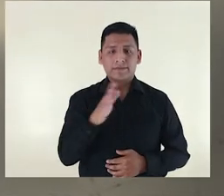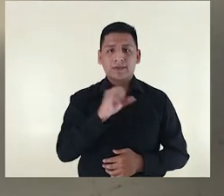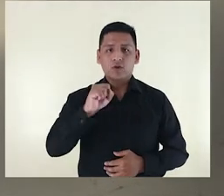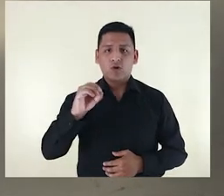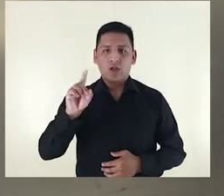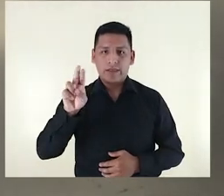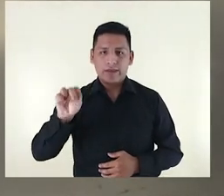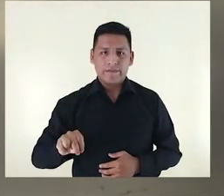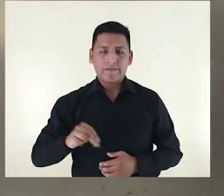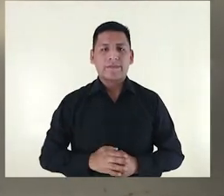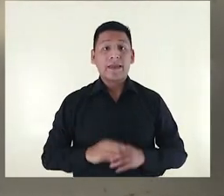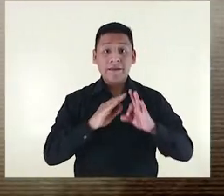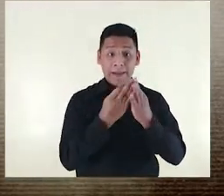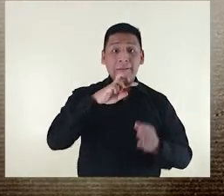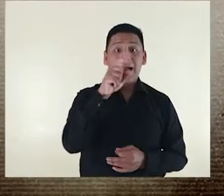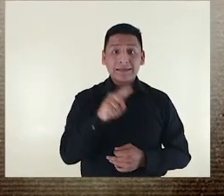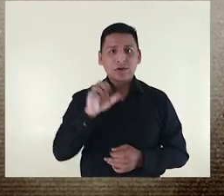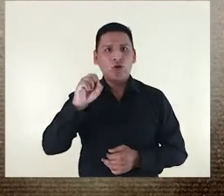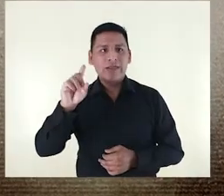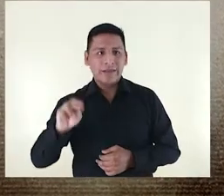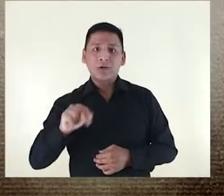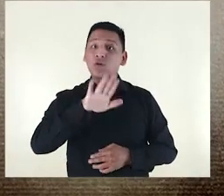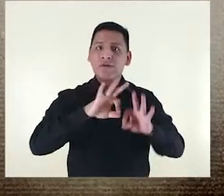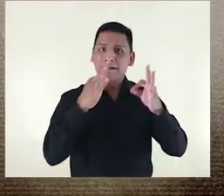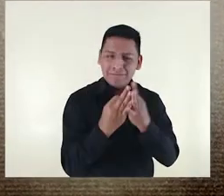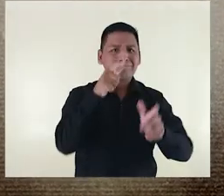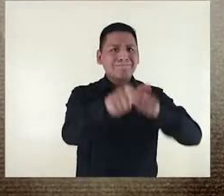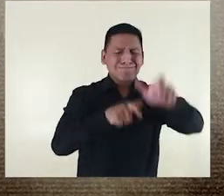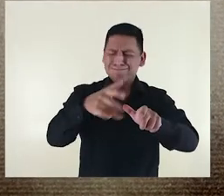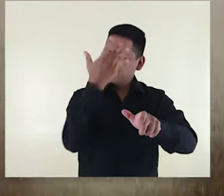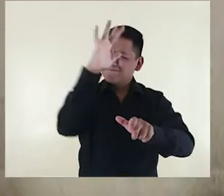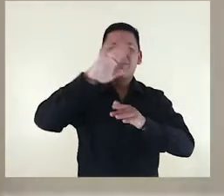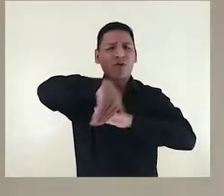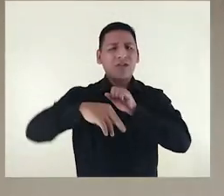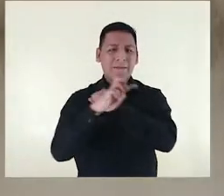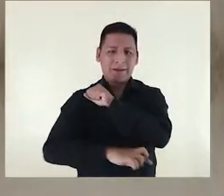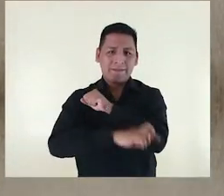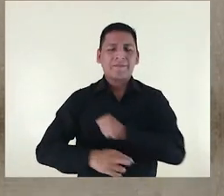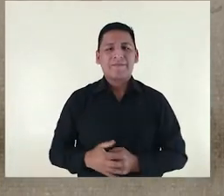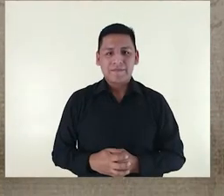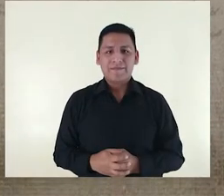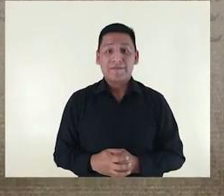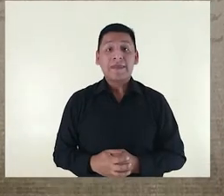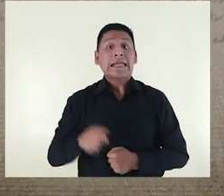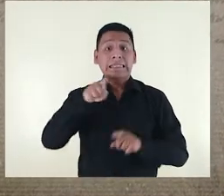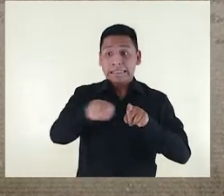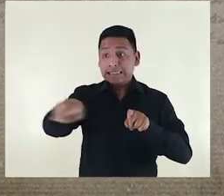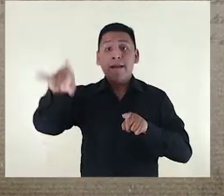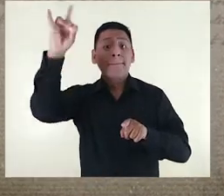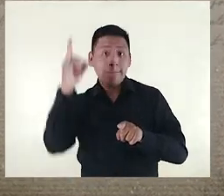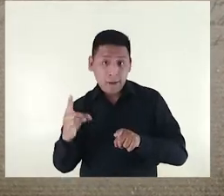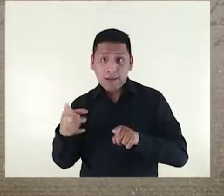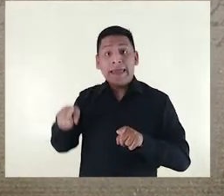Casa Pasoldán. La familia Pasoldán ha dejado grandes personalidades en la intelectualidad del país, incluso